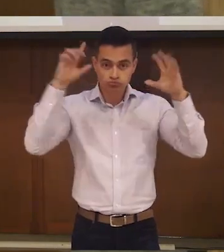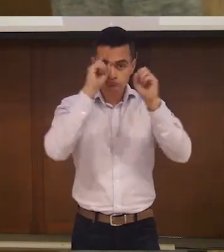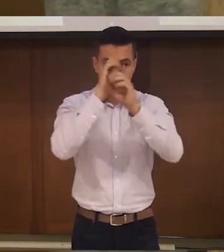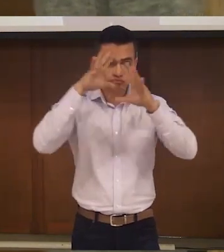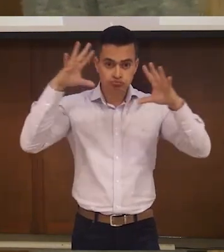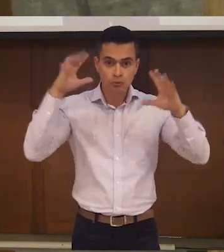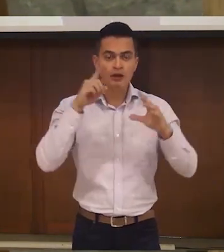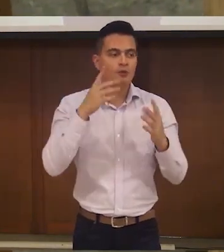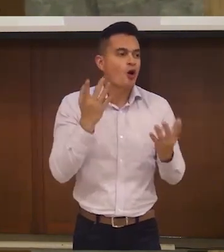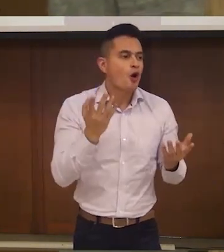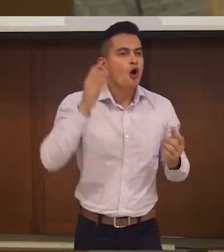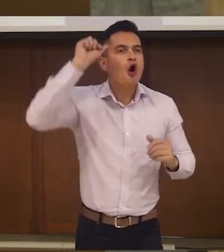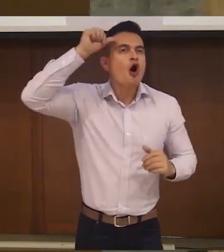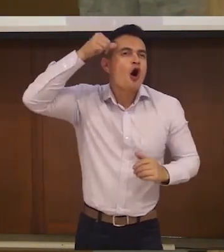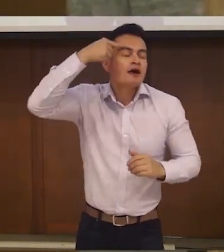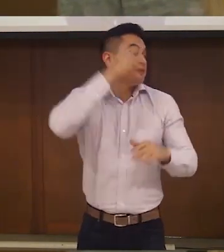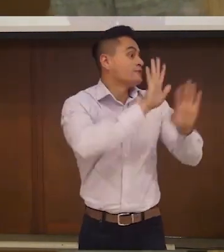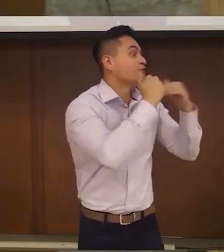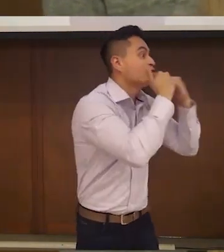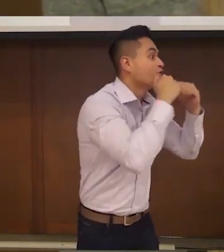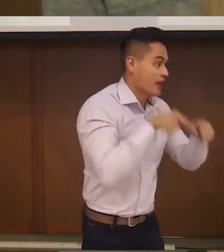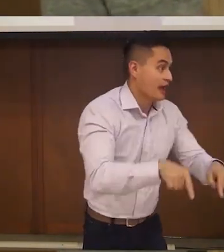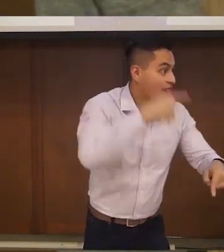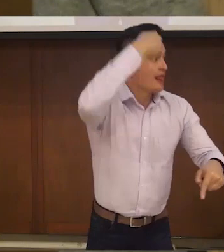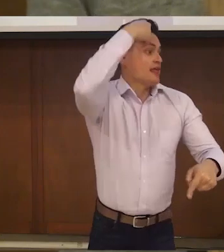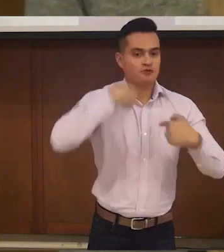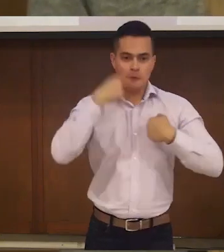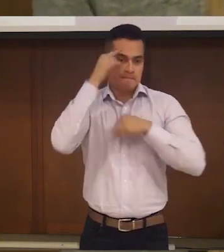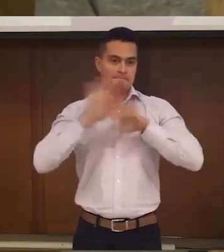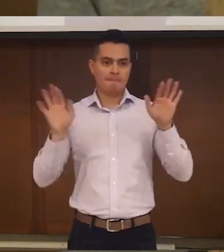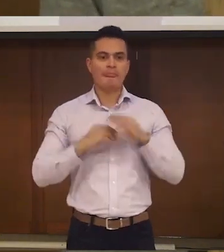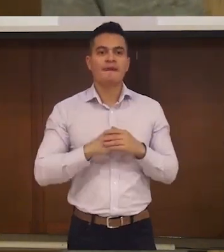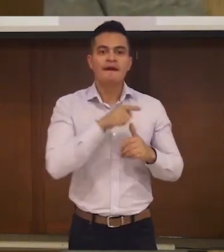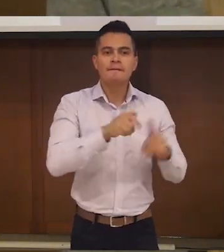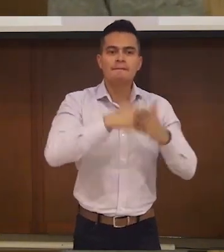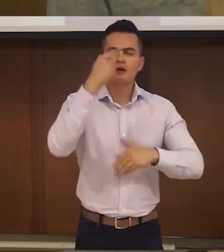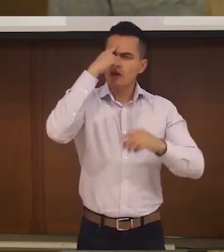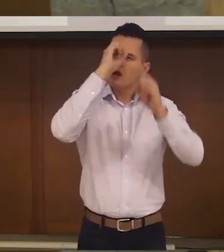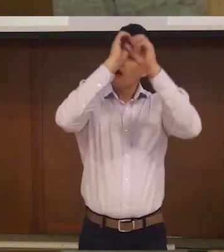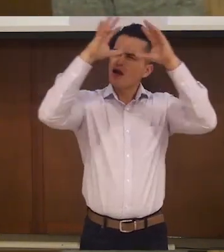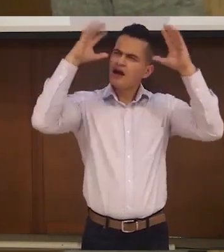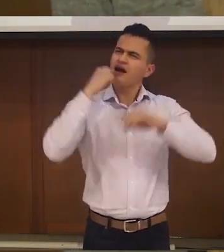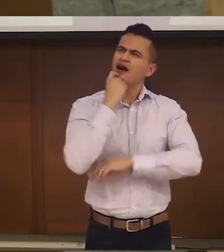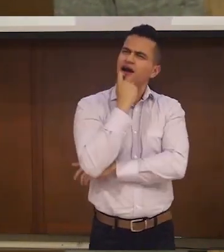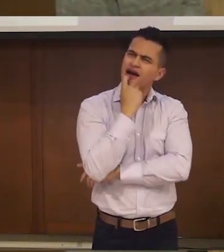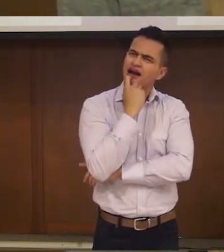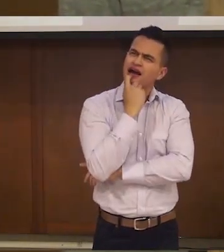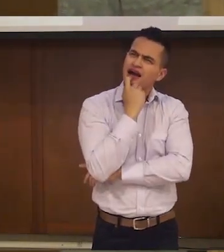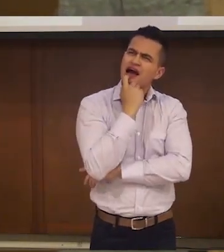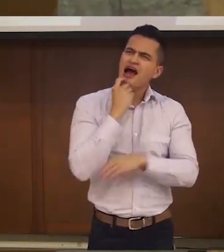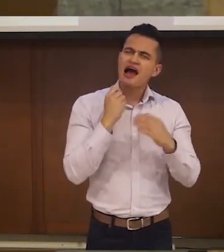a recordar, bueno, no recuerdo yo, a recordar a la